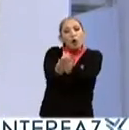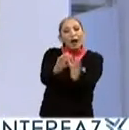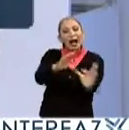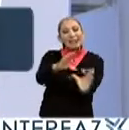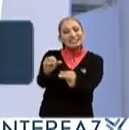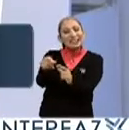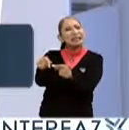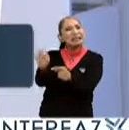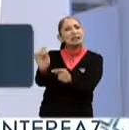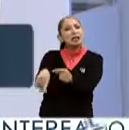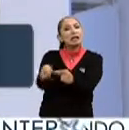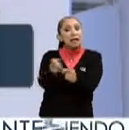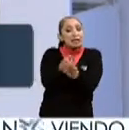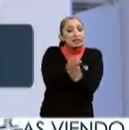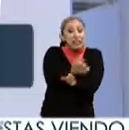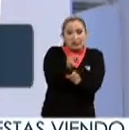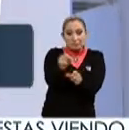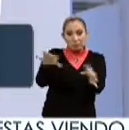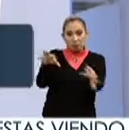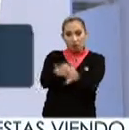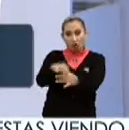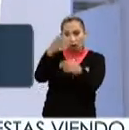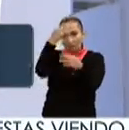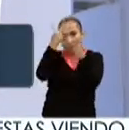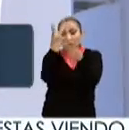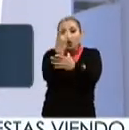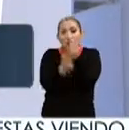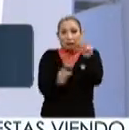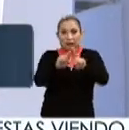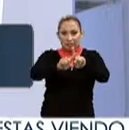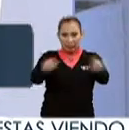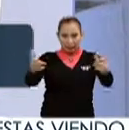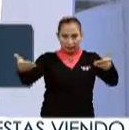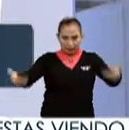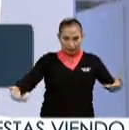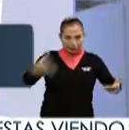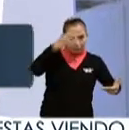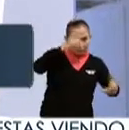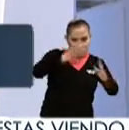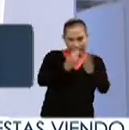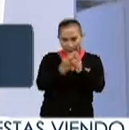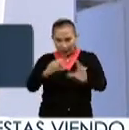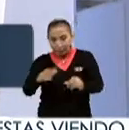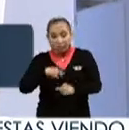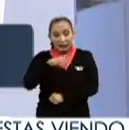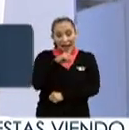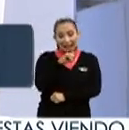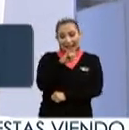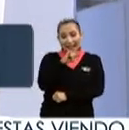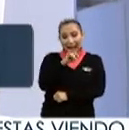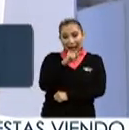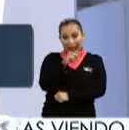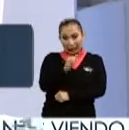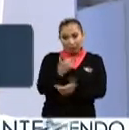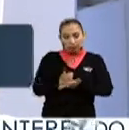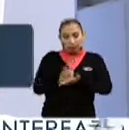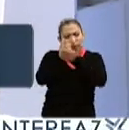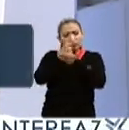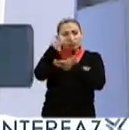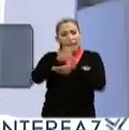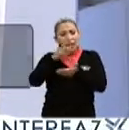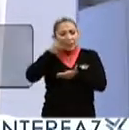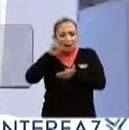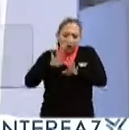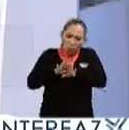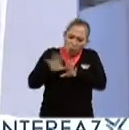que conlleva a su vez el proceso de aprendizaje, como dos procesos diferenciados. Y la didáctica nos ayuda no solo a mirar